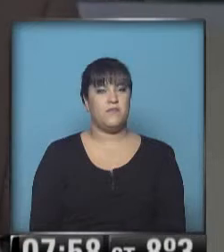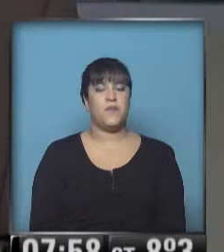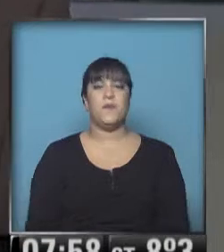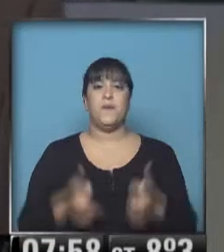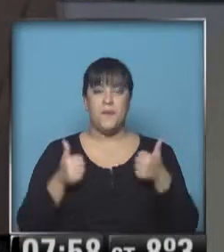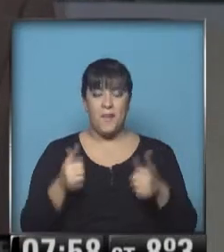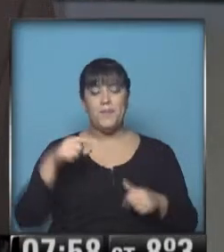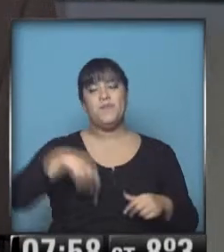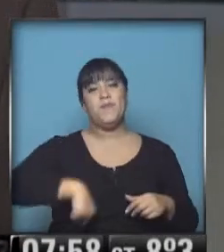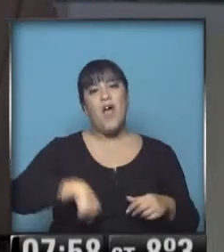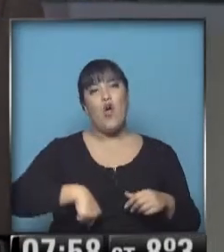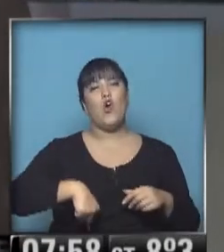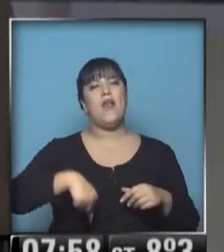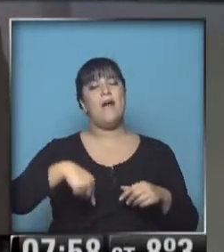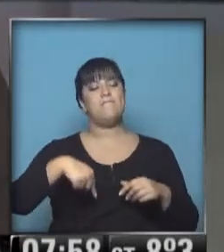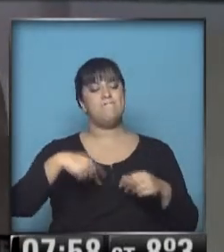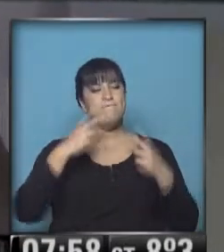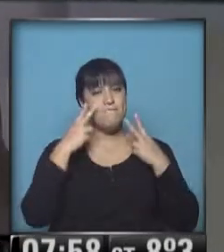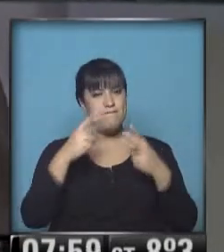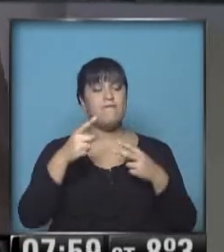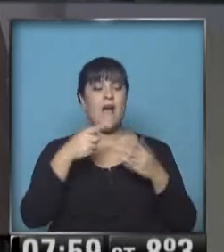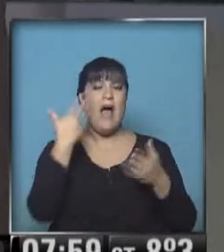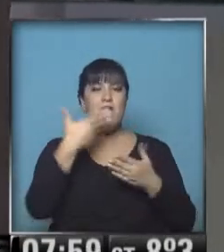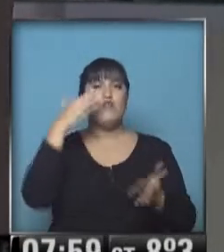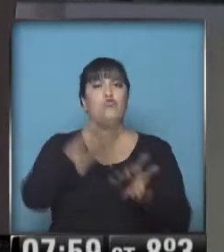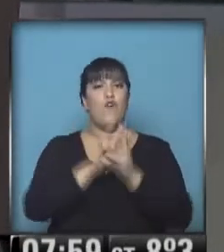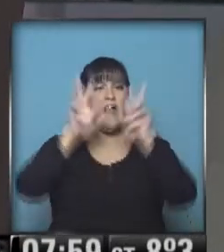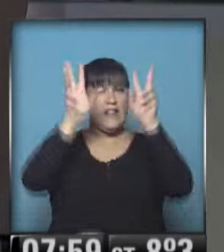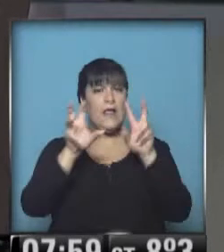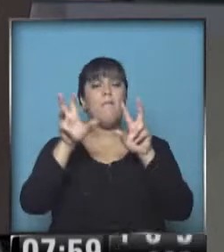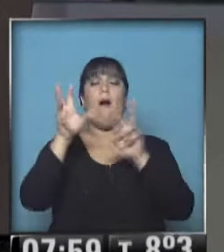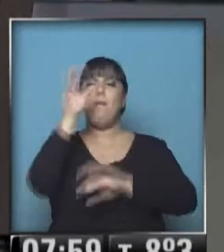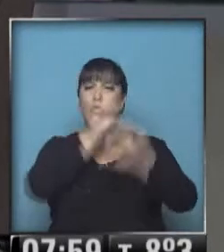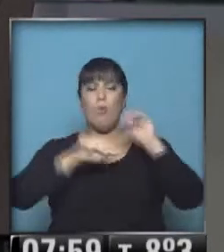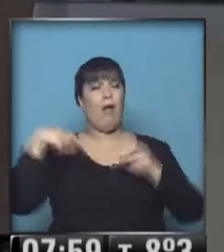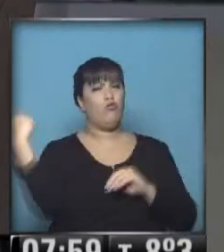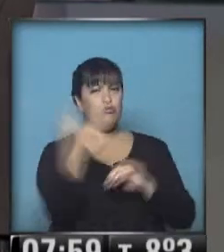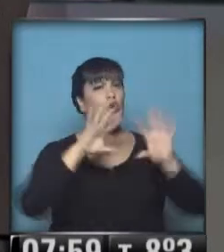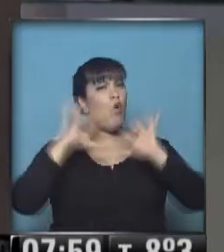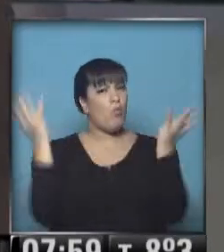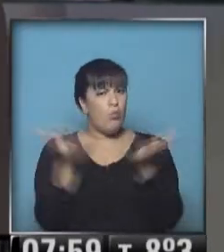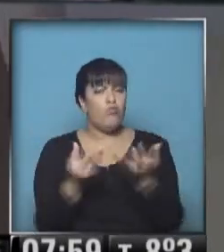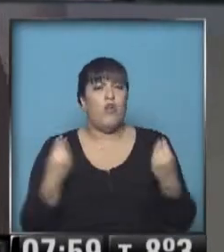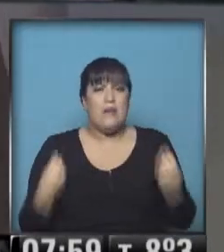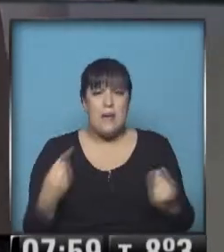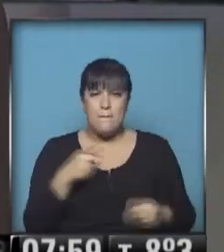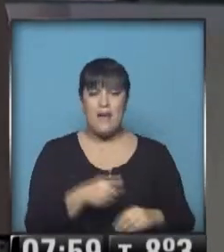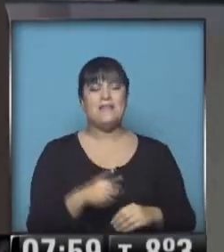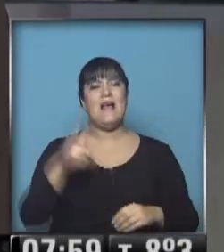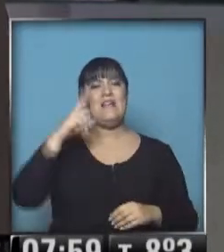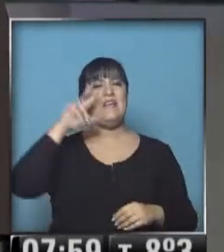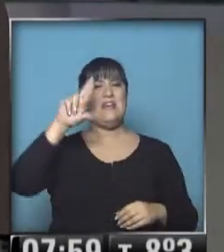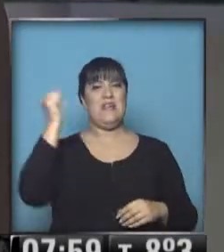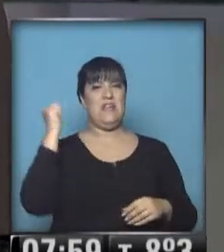Bien, vamos a analizar ahora el tema que realmente preocupa al mundo y que tiene que ver con lo que está sucediendo en